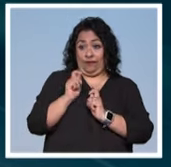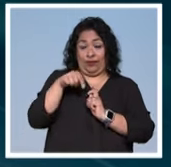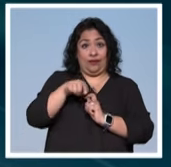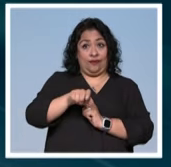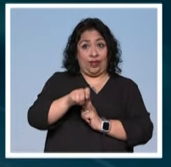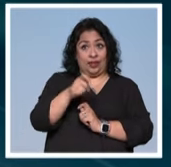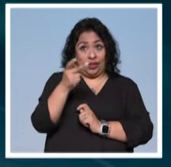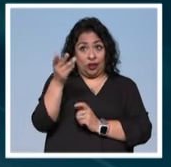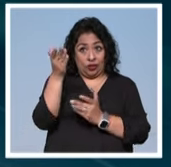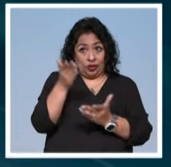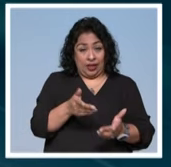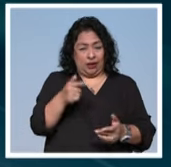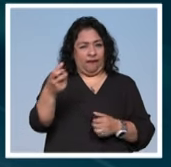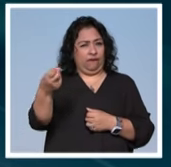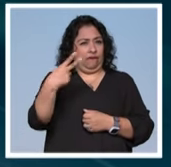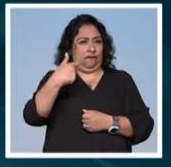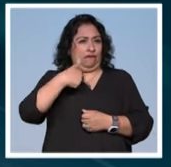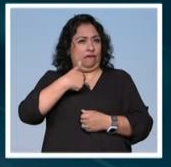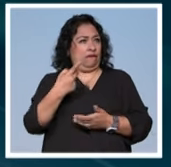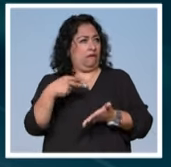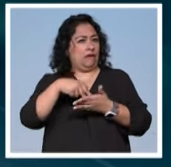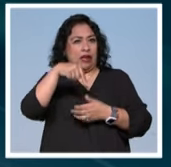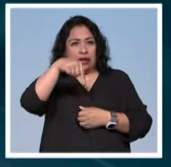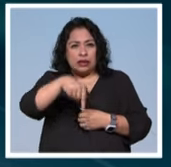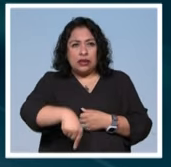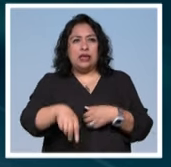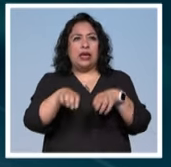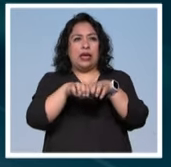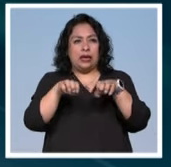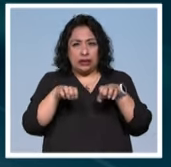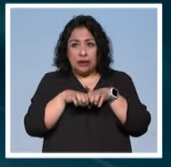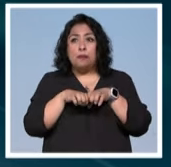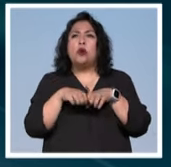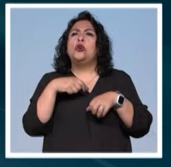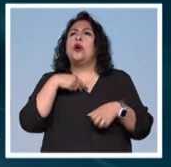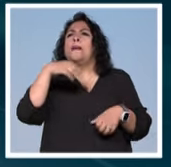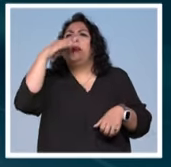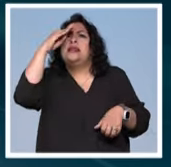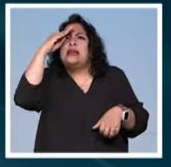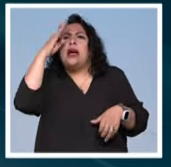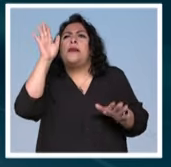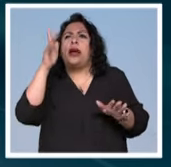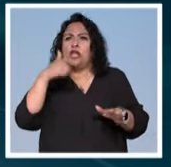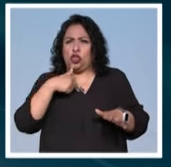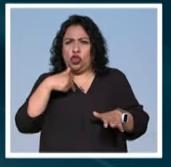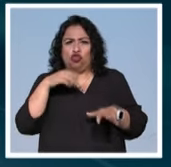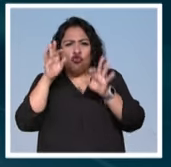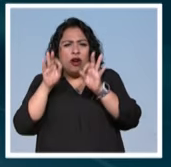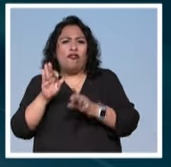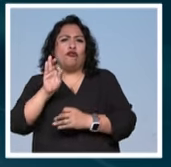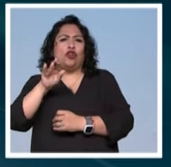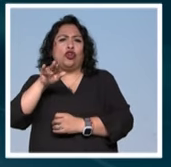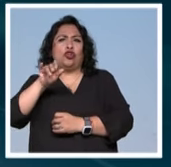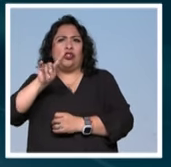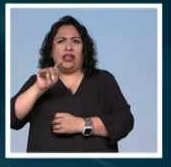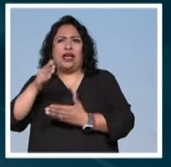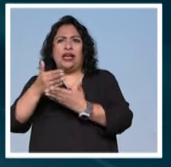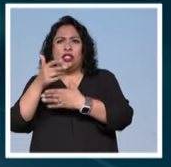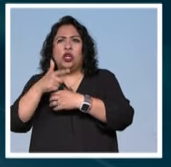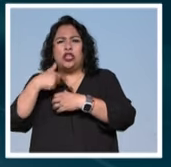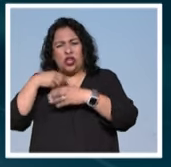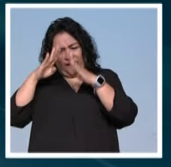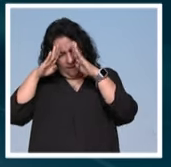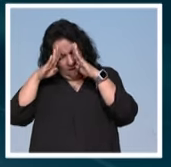22 que es este privilegio de estar aquí con ustedes Con este equipo yo pensaba bueno Yo vengo de la fonoteca nacional yo me he